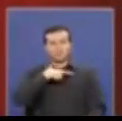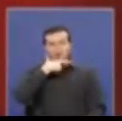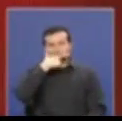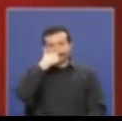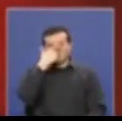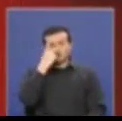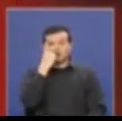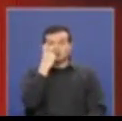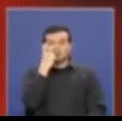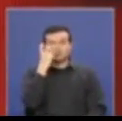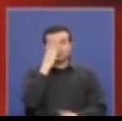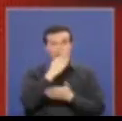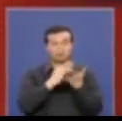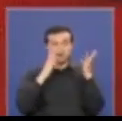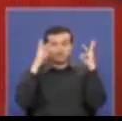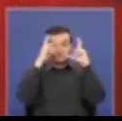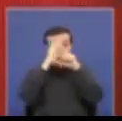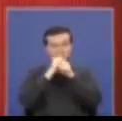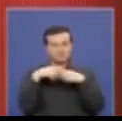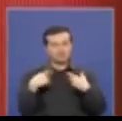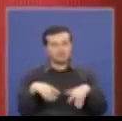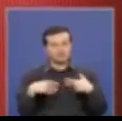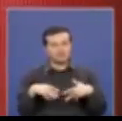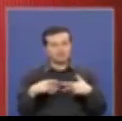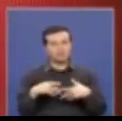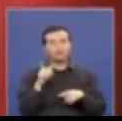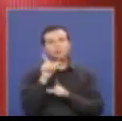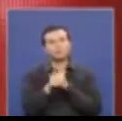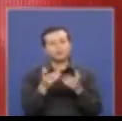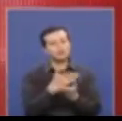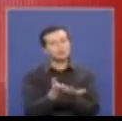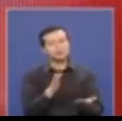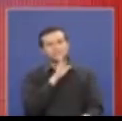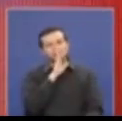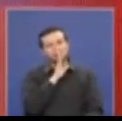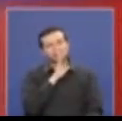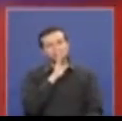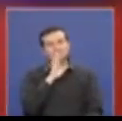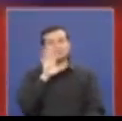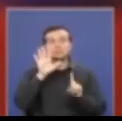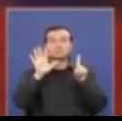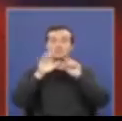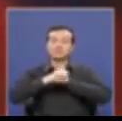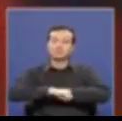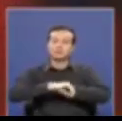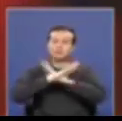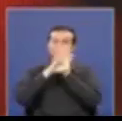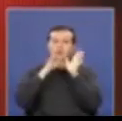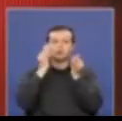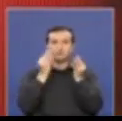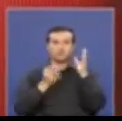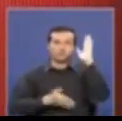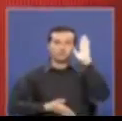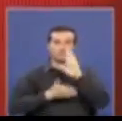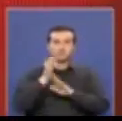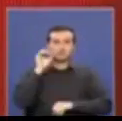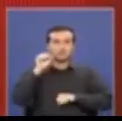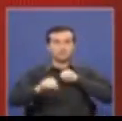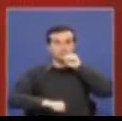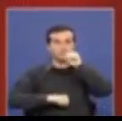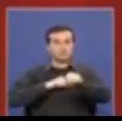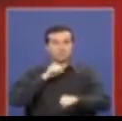las 2:30 de la noche, imagínense despertando a todo el mundo, ¿no? Pero me tienen paciencia. Y despertarme 6 de la mañana para salir el recorrido en